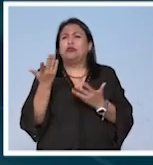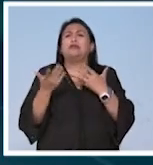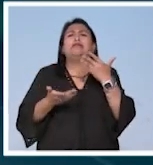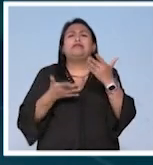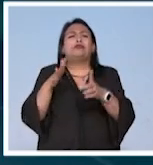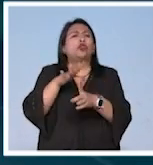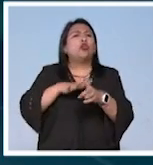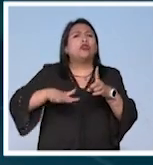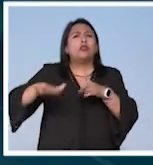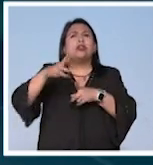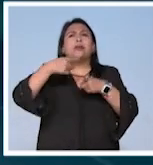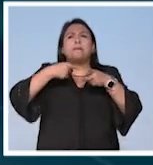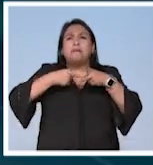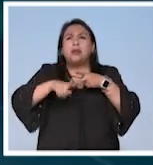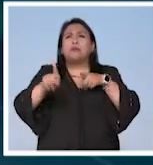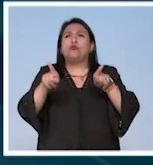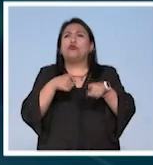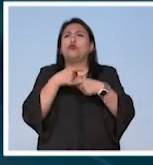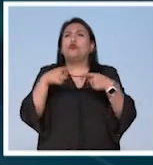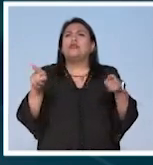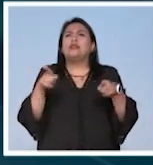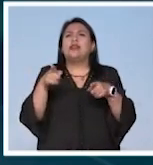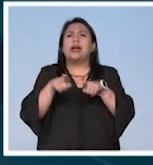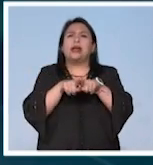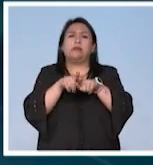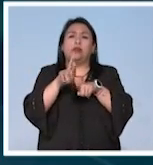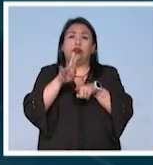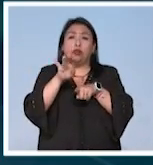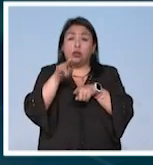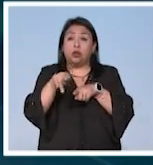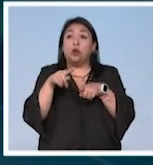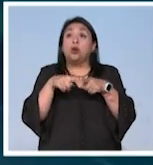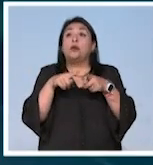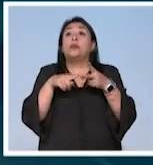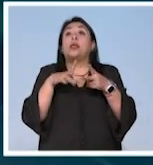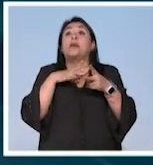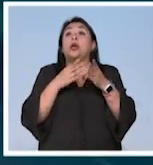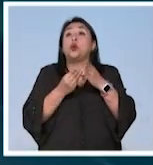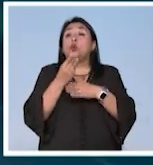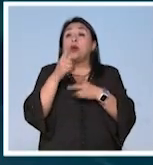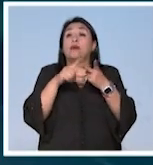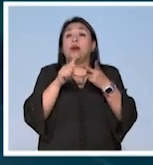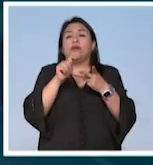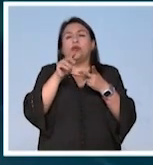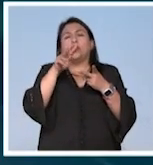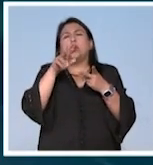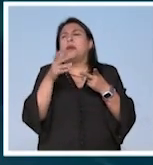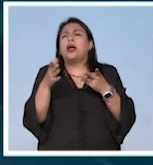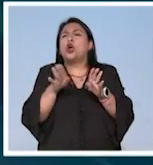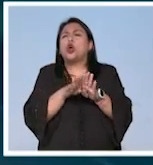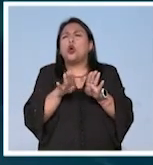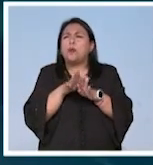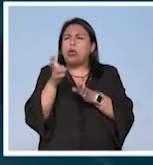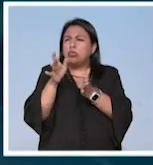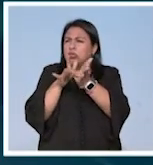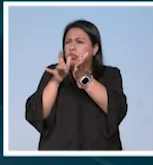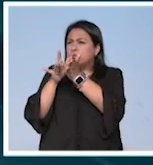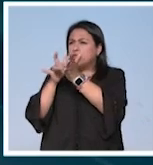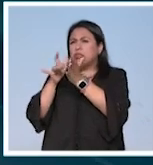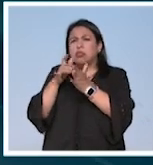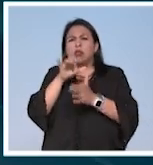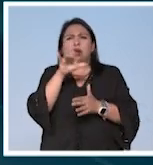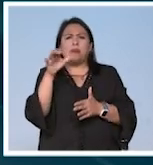contexto nace la música de Los Hermanos Rincón Bueno ahí estaba la nueva troba Cómo influyó todo ello